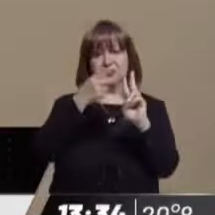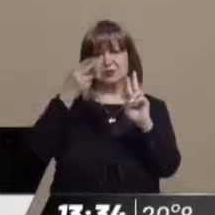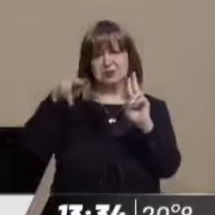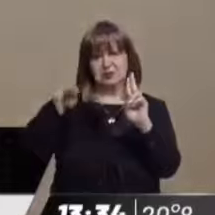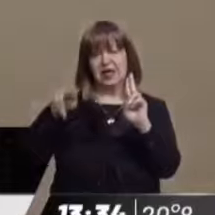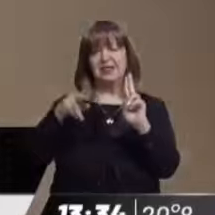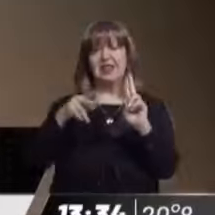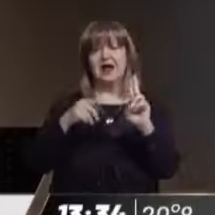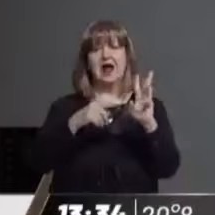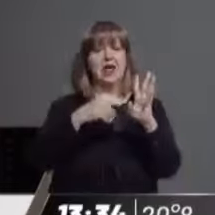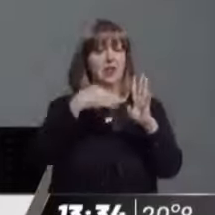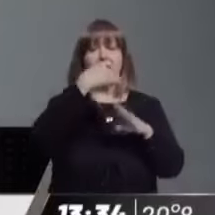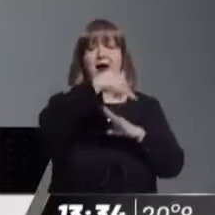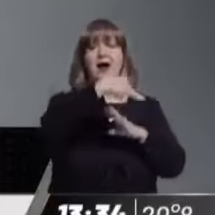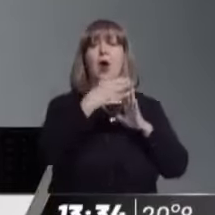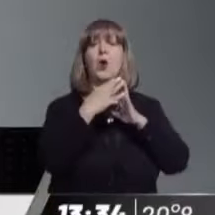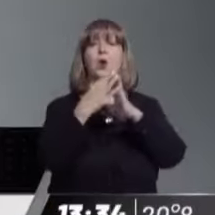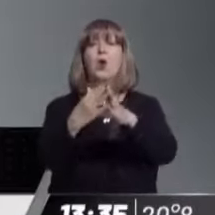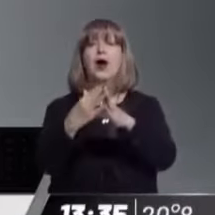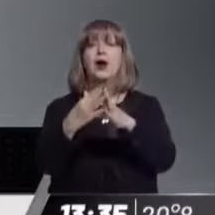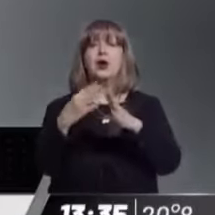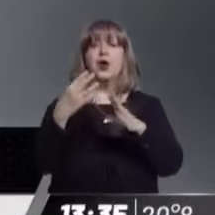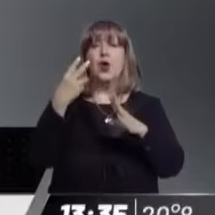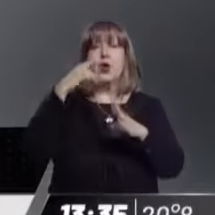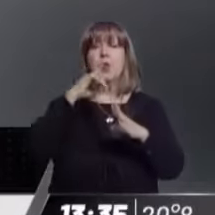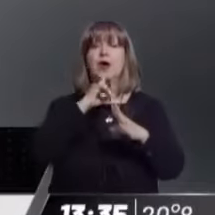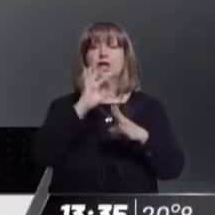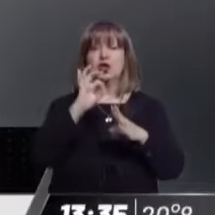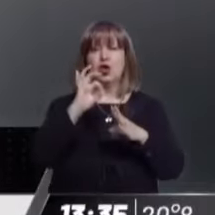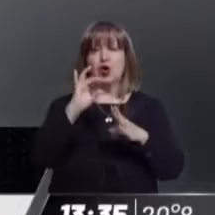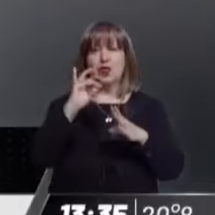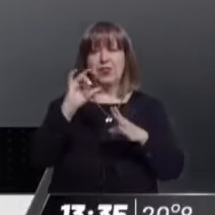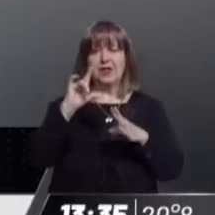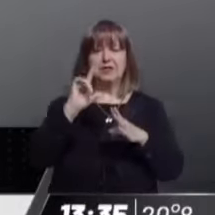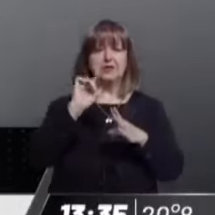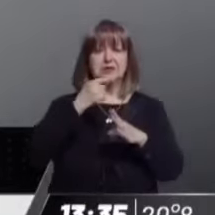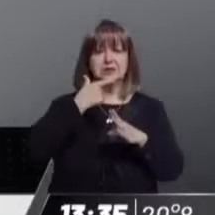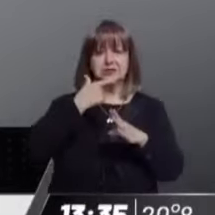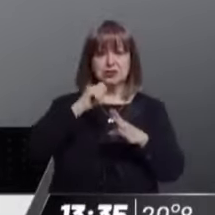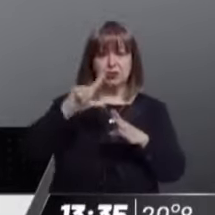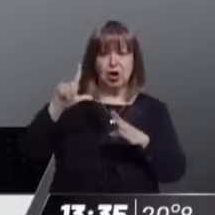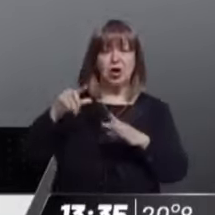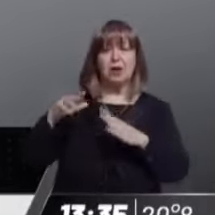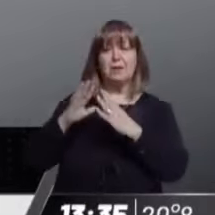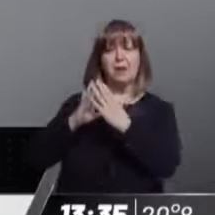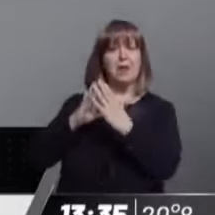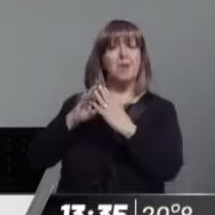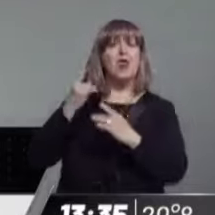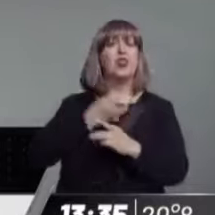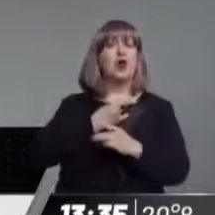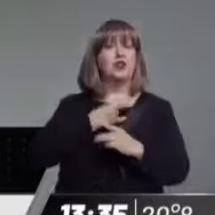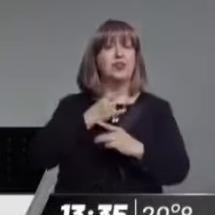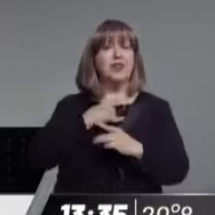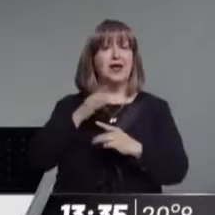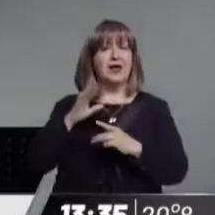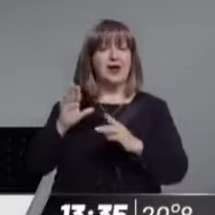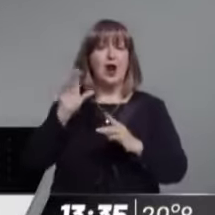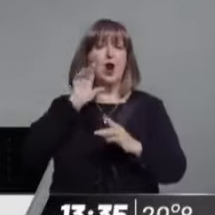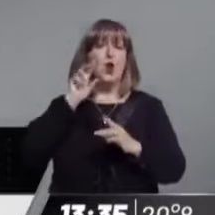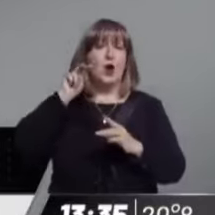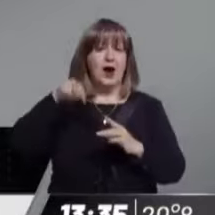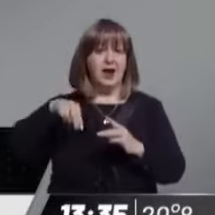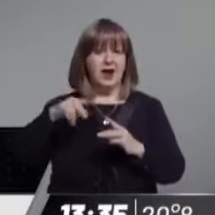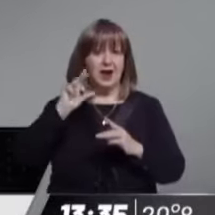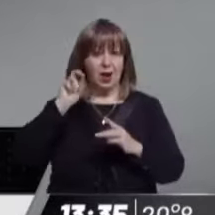Calle Puerto España del barrio huerto del Sol en la zona de la puntilla Luján muchos vecinos muchos se han